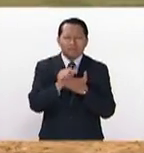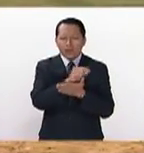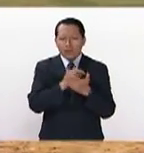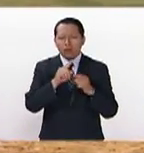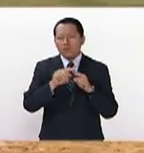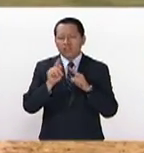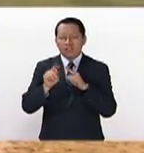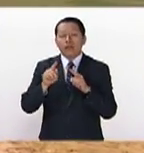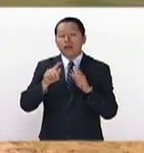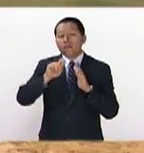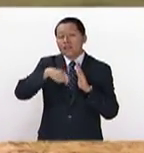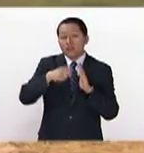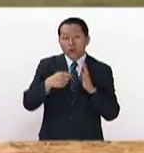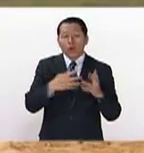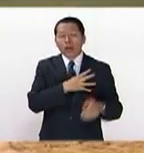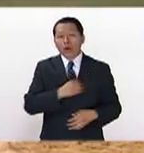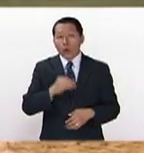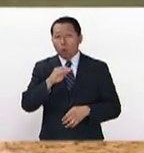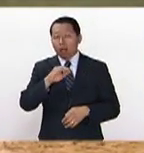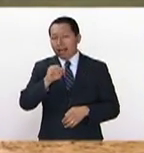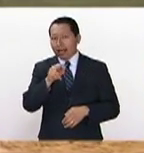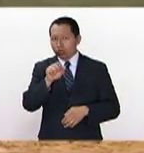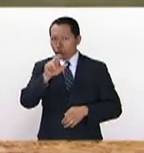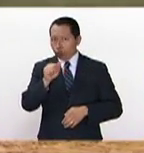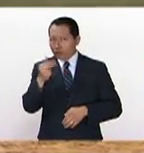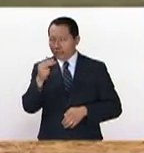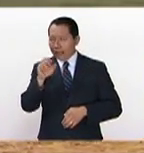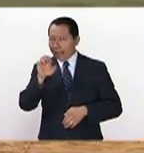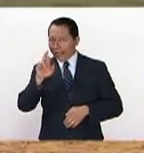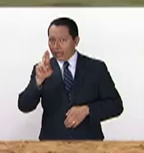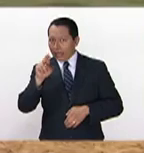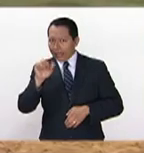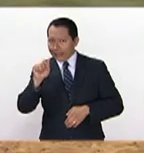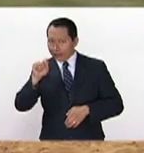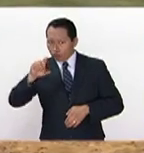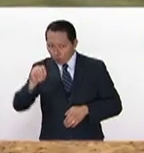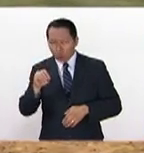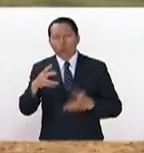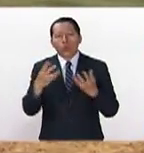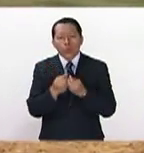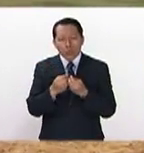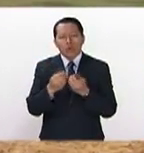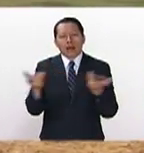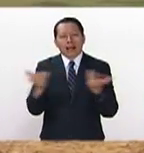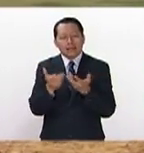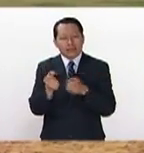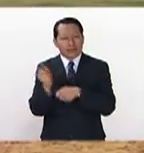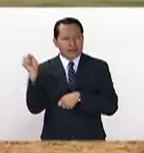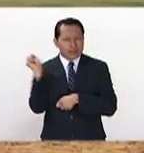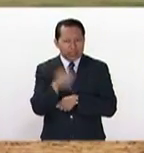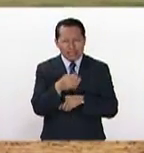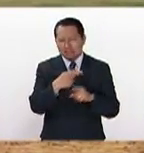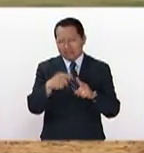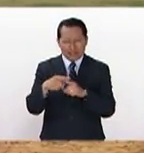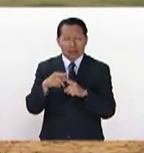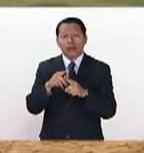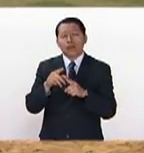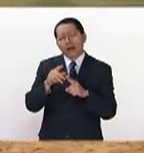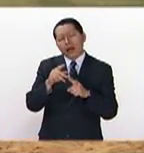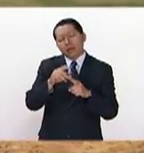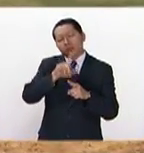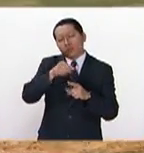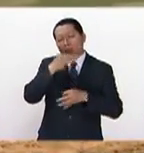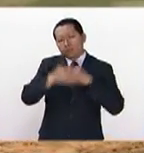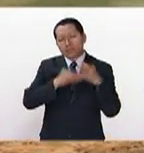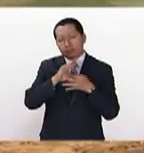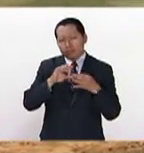aparece practicando junto a su hijo Jesús Ernesto, ligado con un mensaje en el que dijo que se prepara para la contienda electoral y